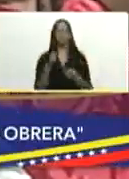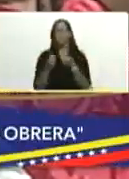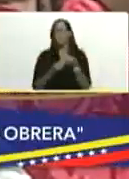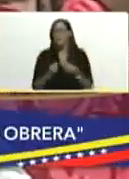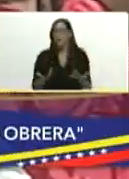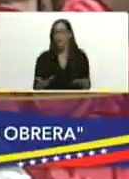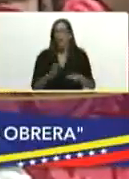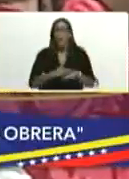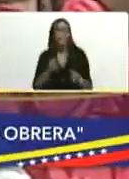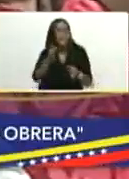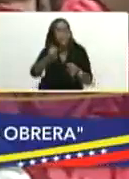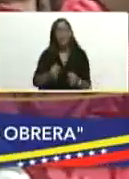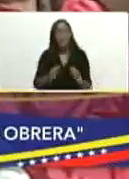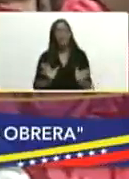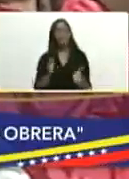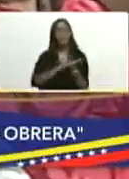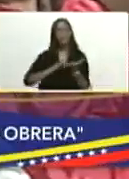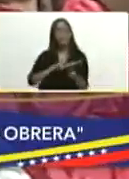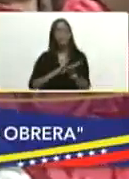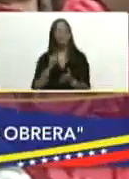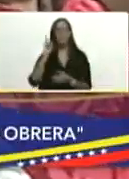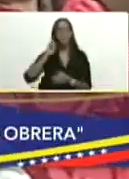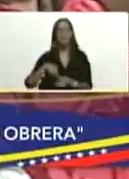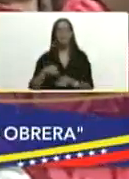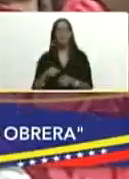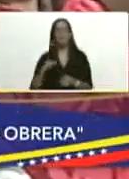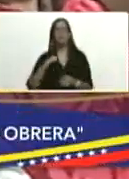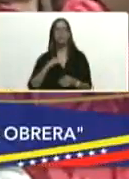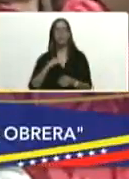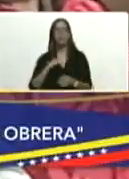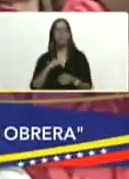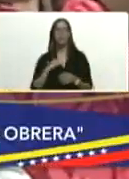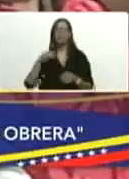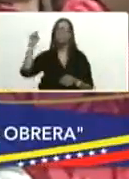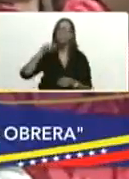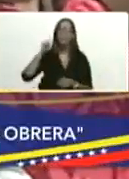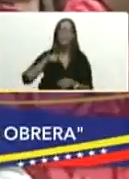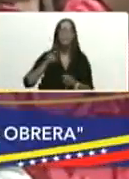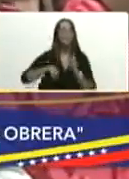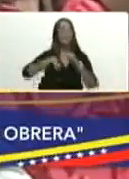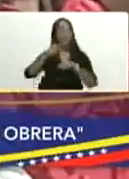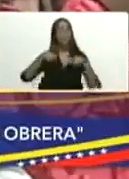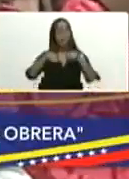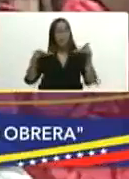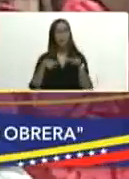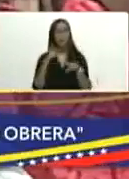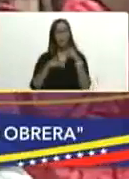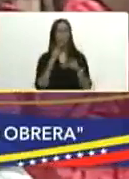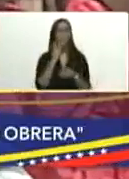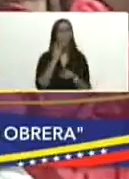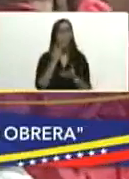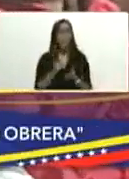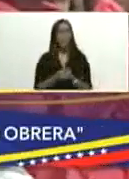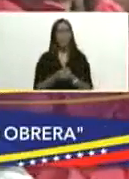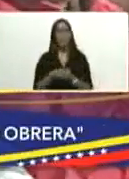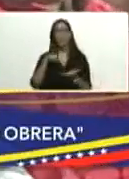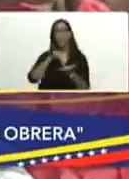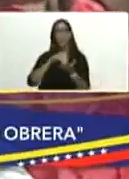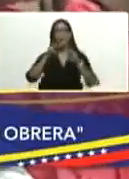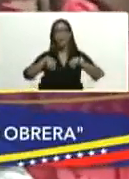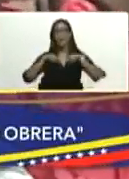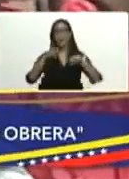Porque seguramente son soluciones que también son requeridas en otros espacios productivos por ejemplo el sector agroalimentario